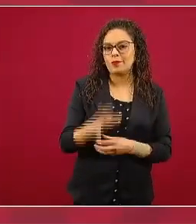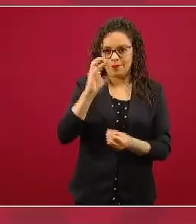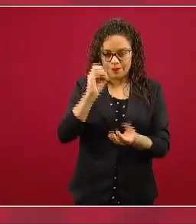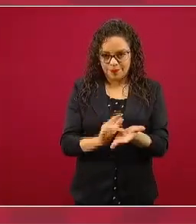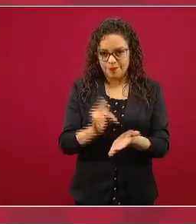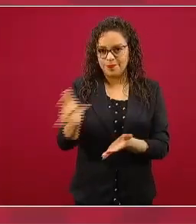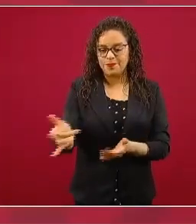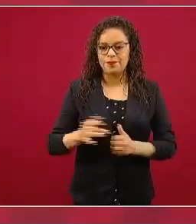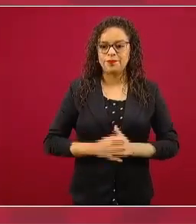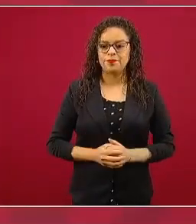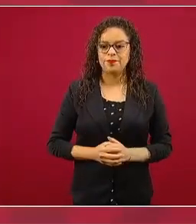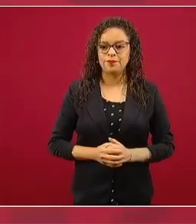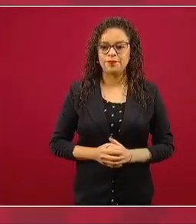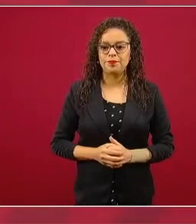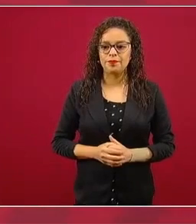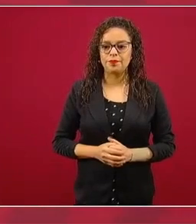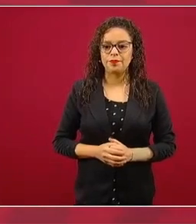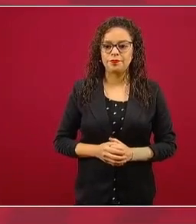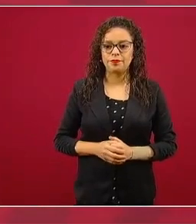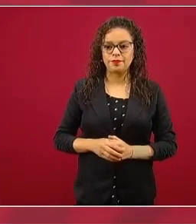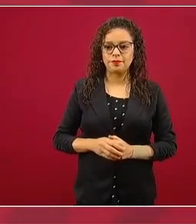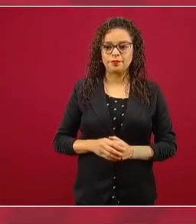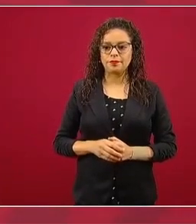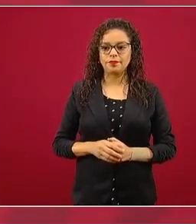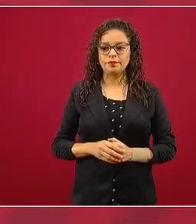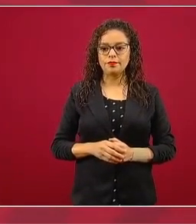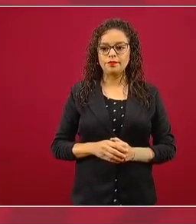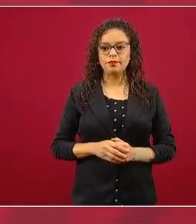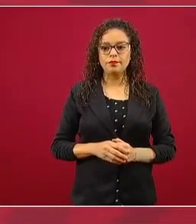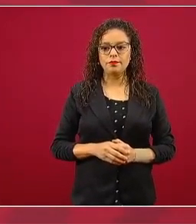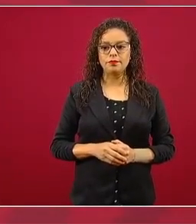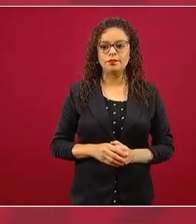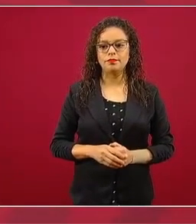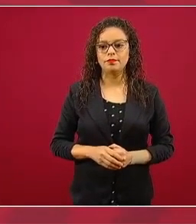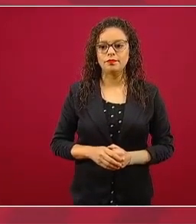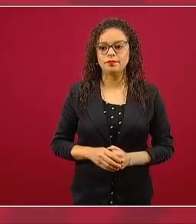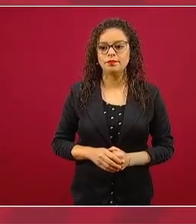Sí, es por lo del 10 de mayo.